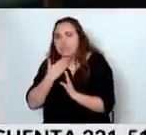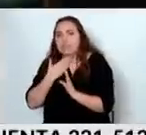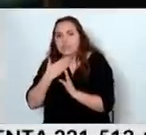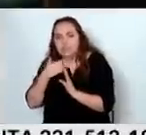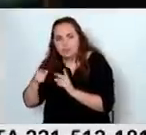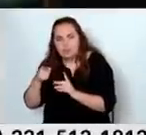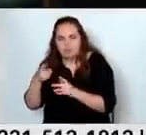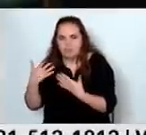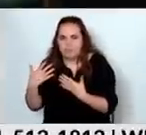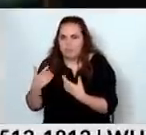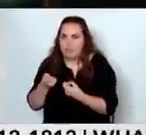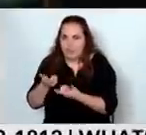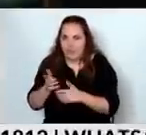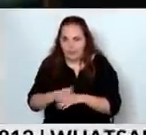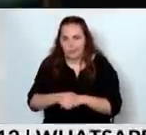La